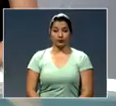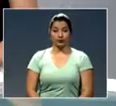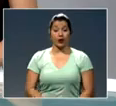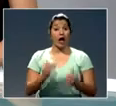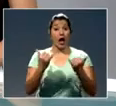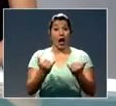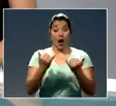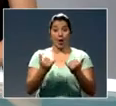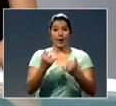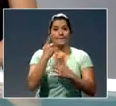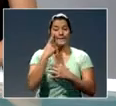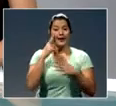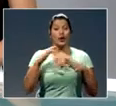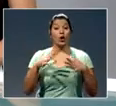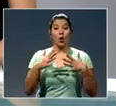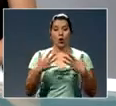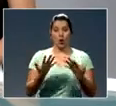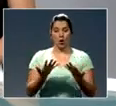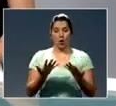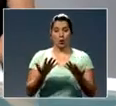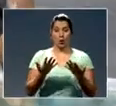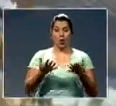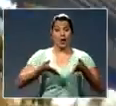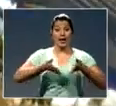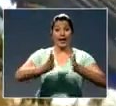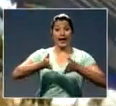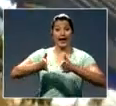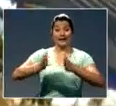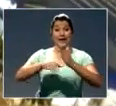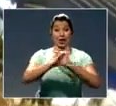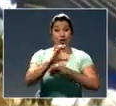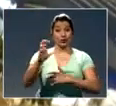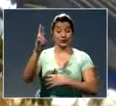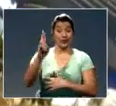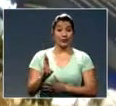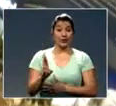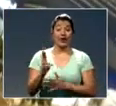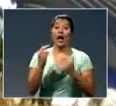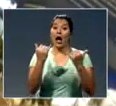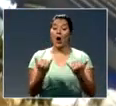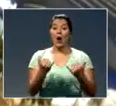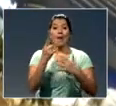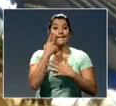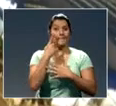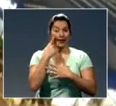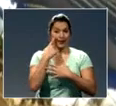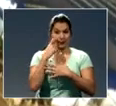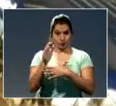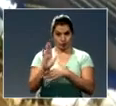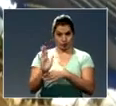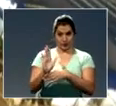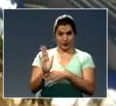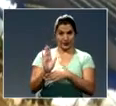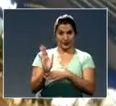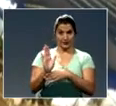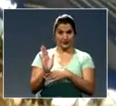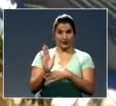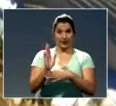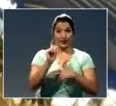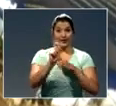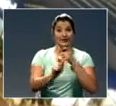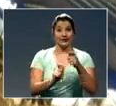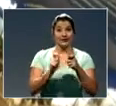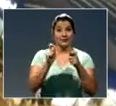Vamos de inmediato a ver cómo se encuentran las vías nacionales en nuestro país. Ahí lo tenemos en pantalla.